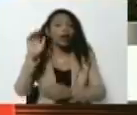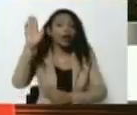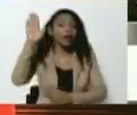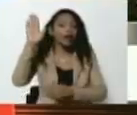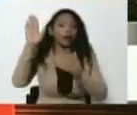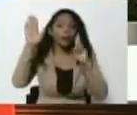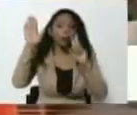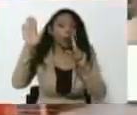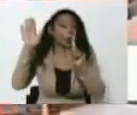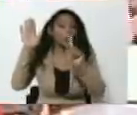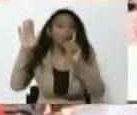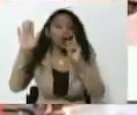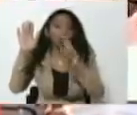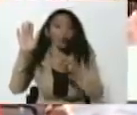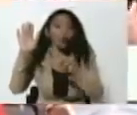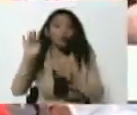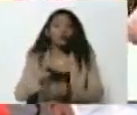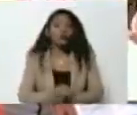lo vio.